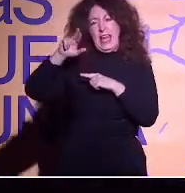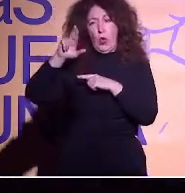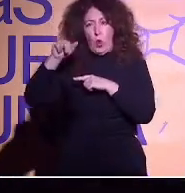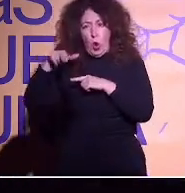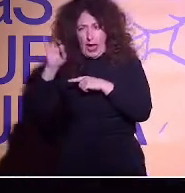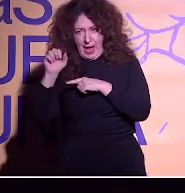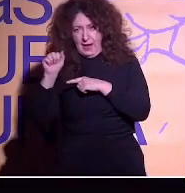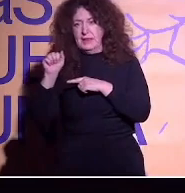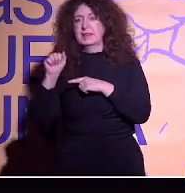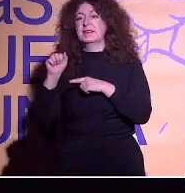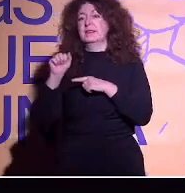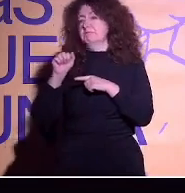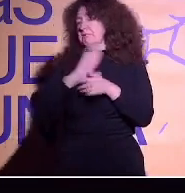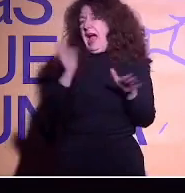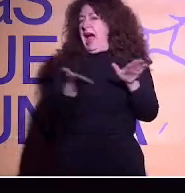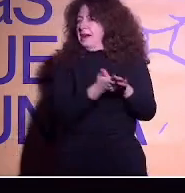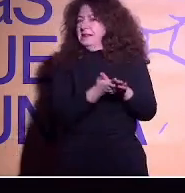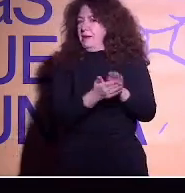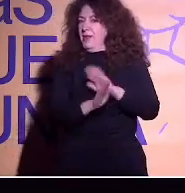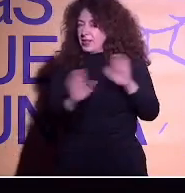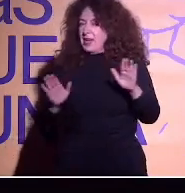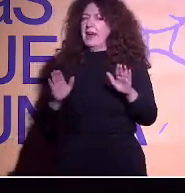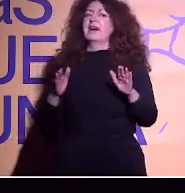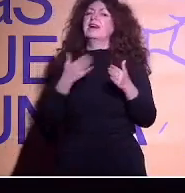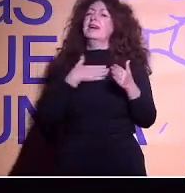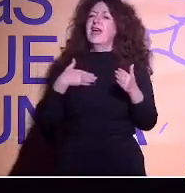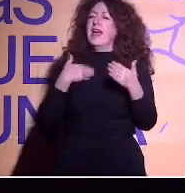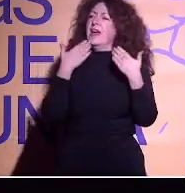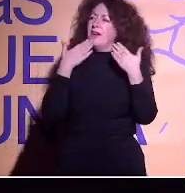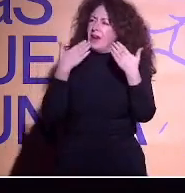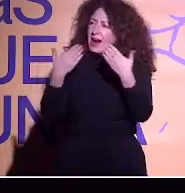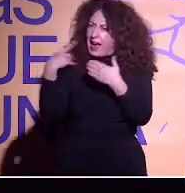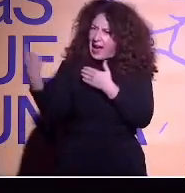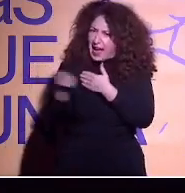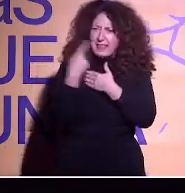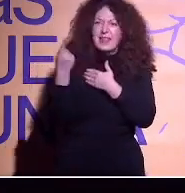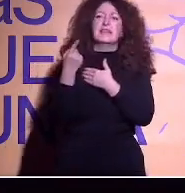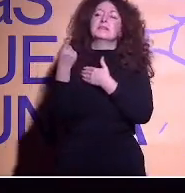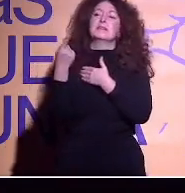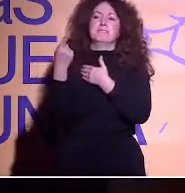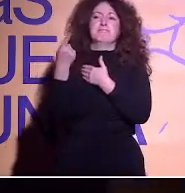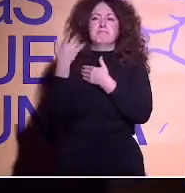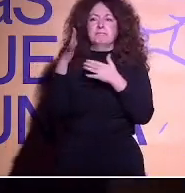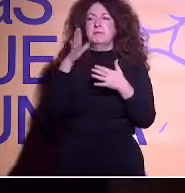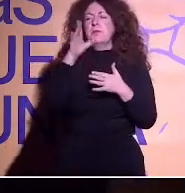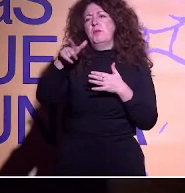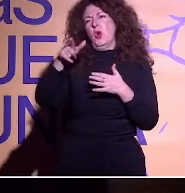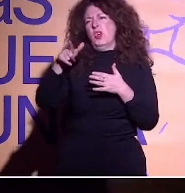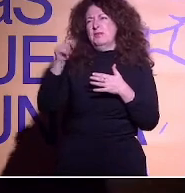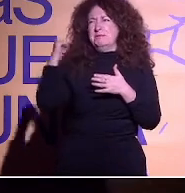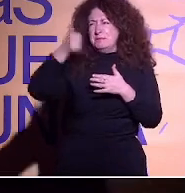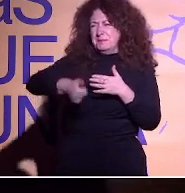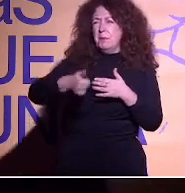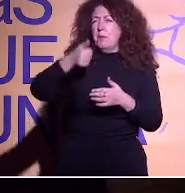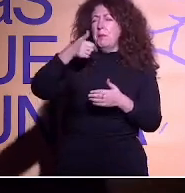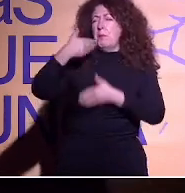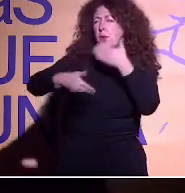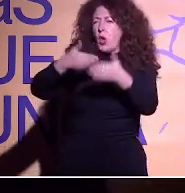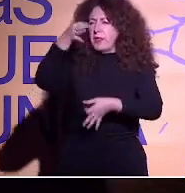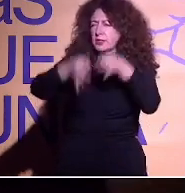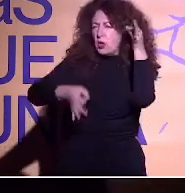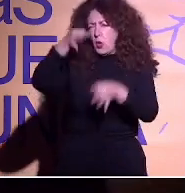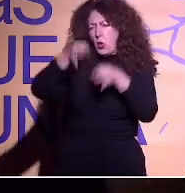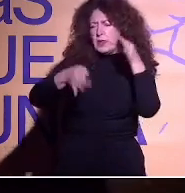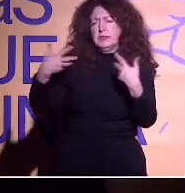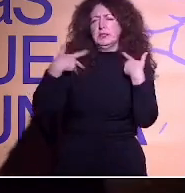cariñoso a las personas de podemos que han estado secuestradas por este proceso judicial durante años